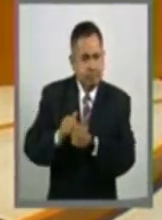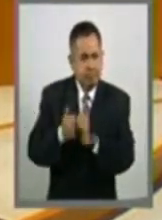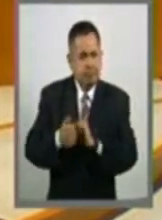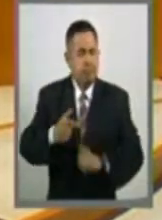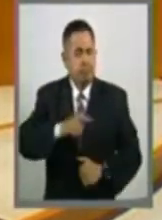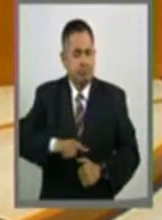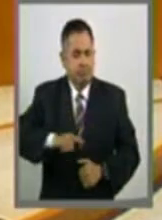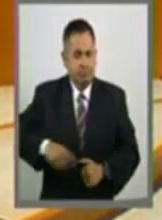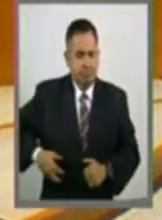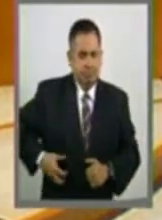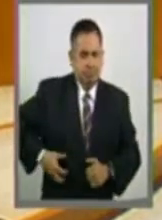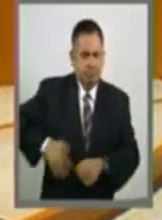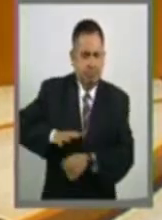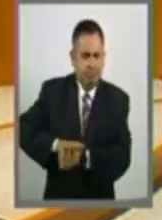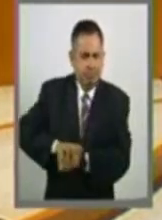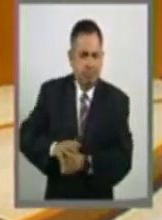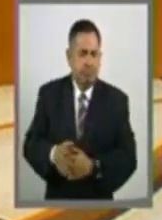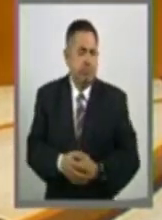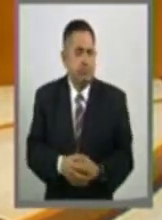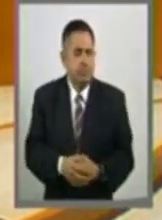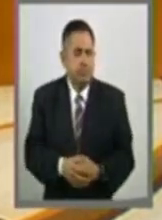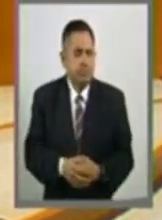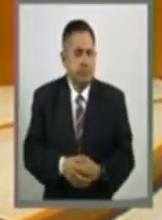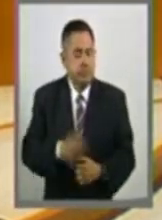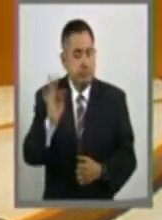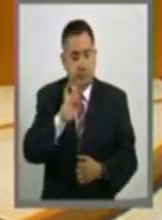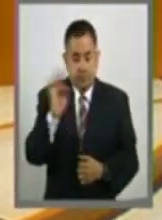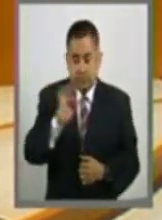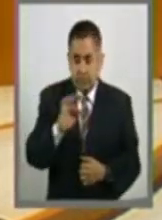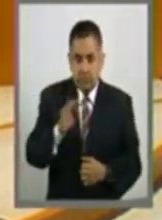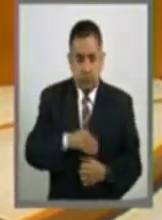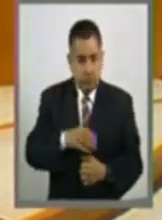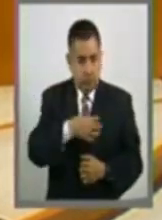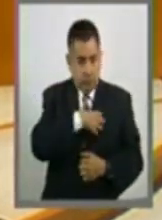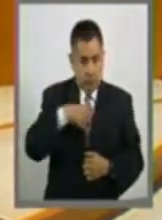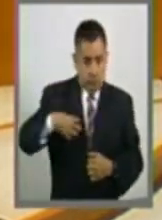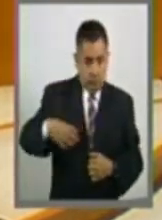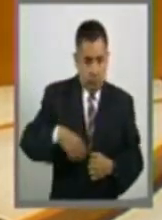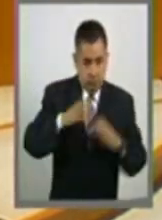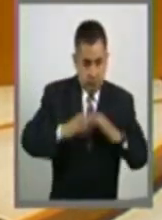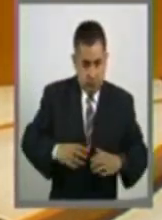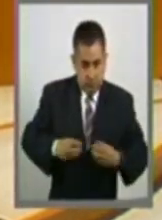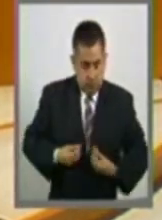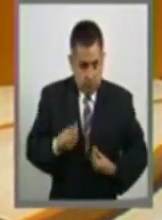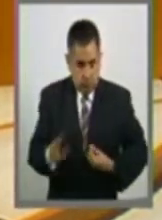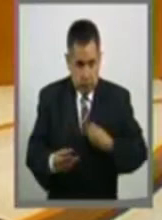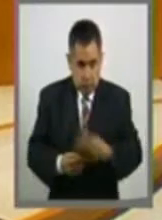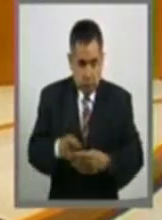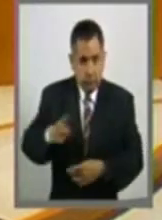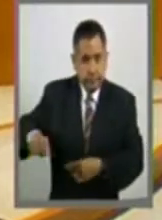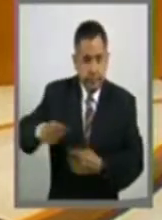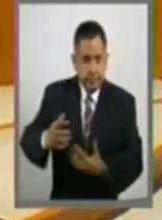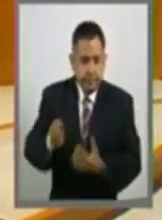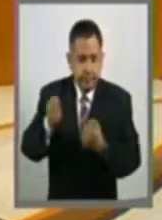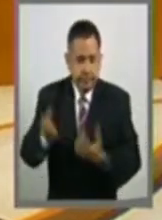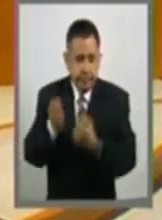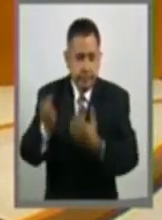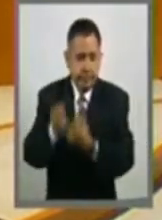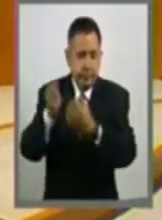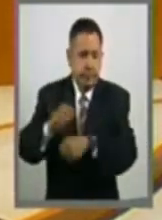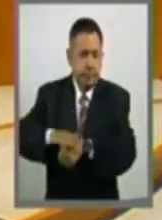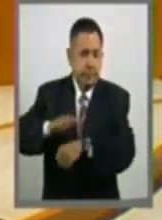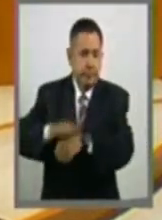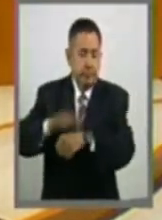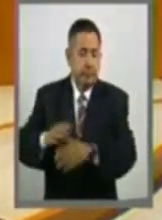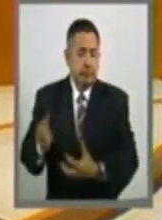renales. Si se aumentara la tasa de donación, es seguro que se salvarían más vidas. Miles